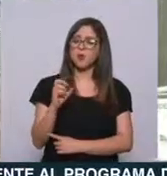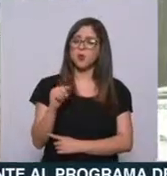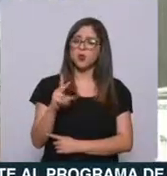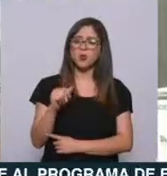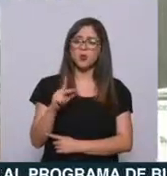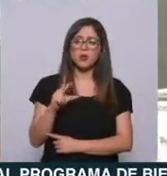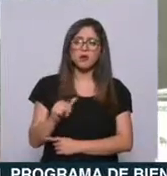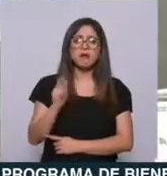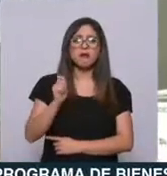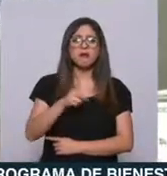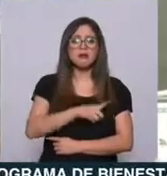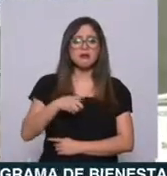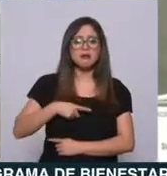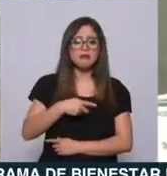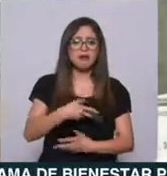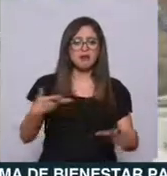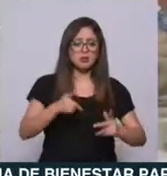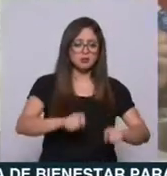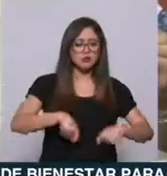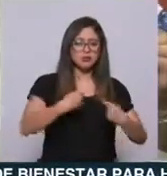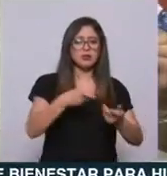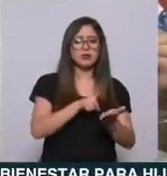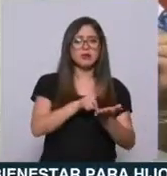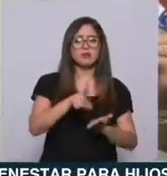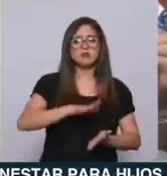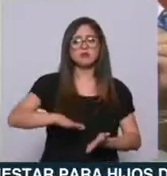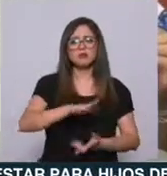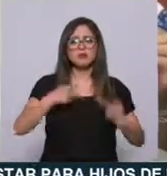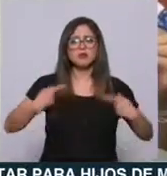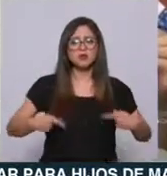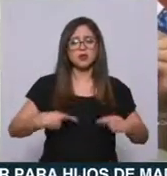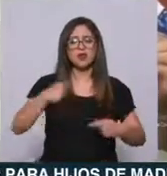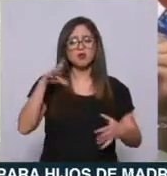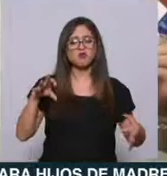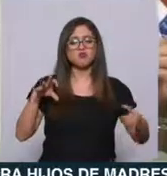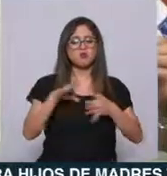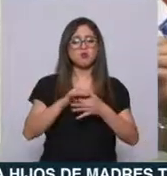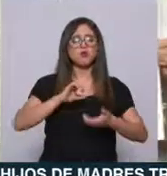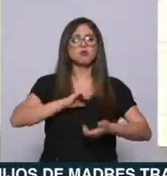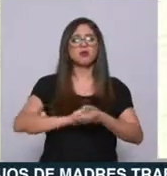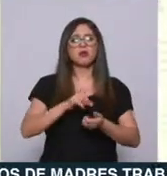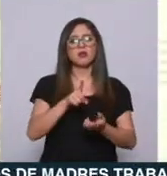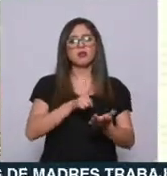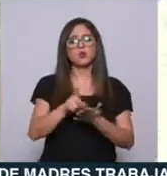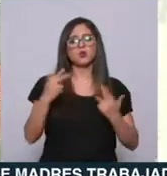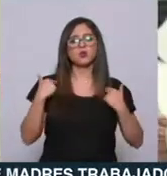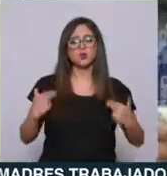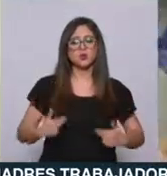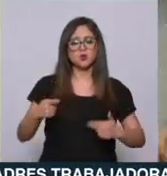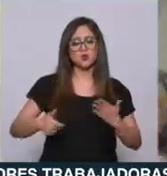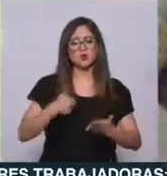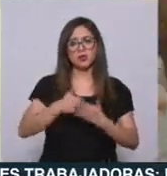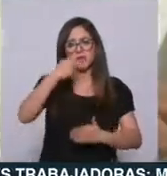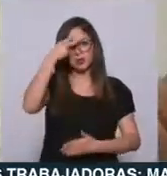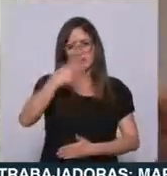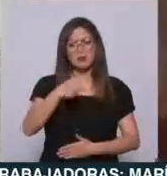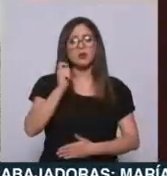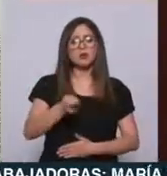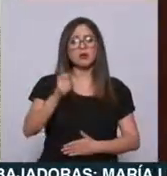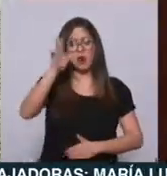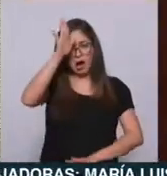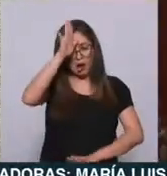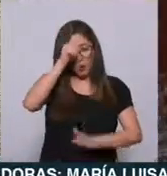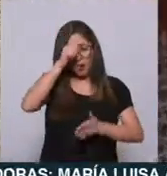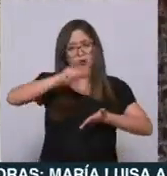actuar para poder garantizar los derechos de los ciudadanos en alianza con la Comisión de Derechos Humanos Capitalina, por lo que este convenio constituye